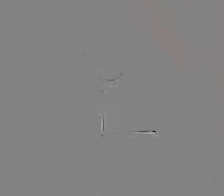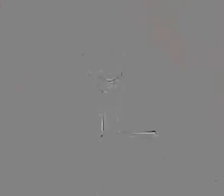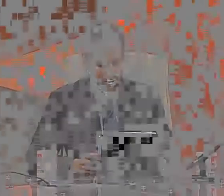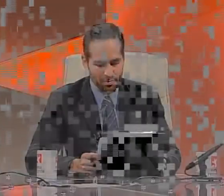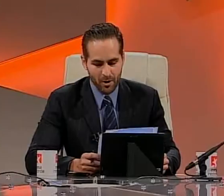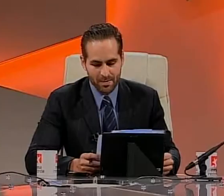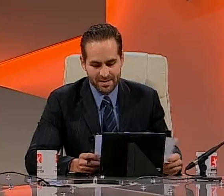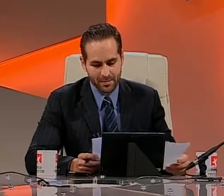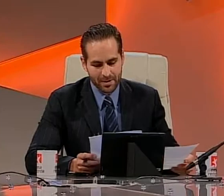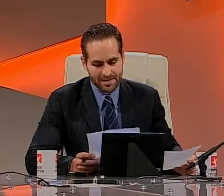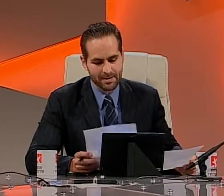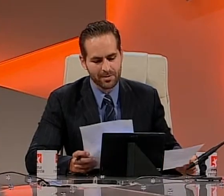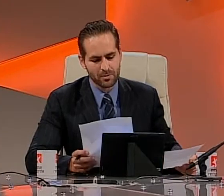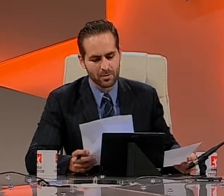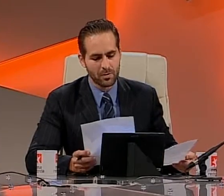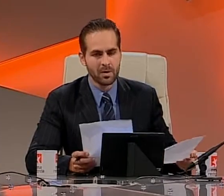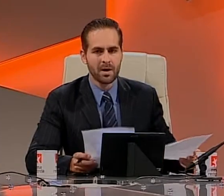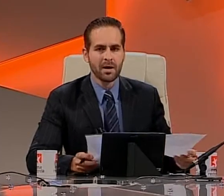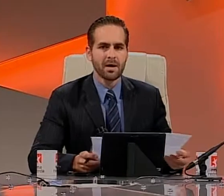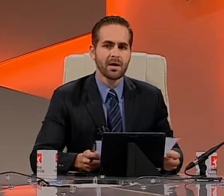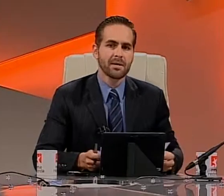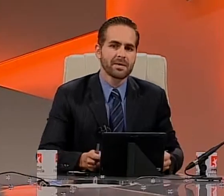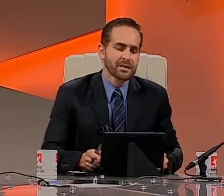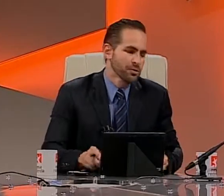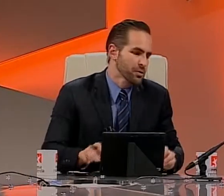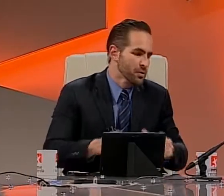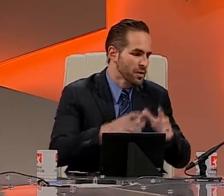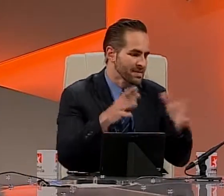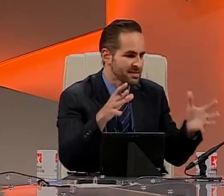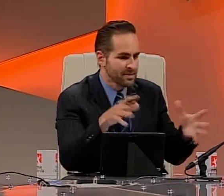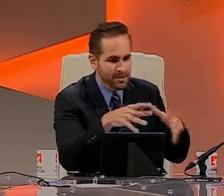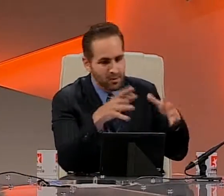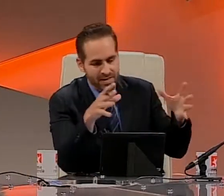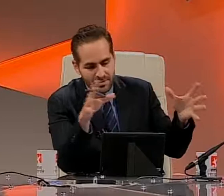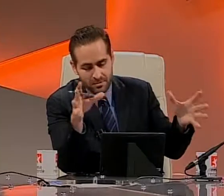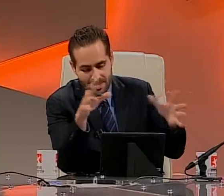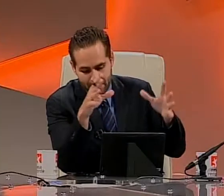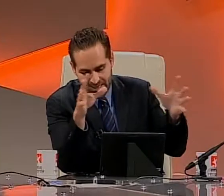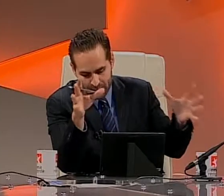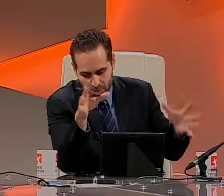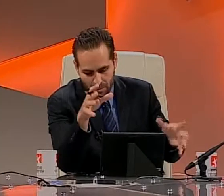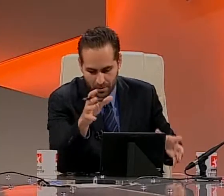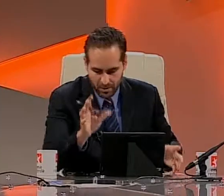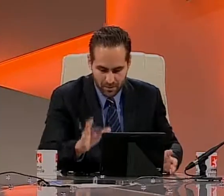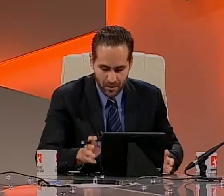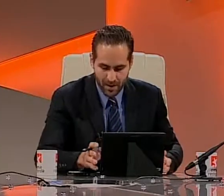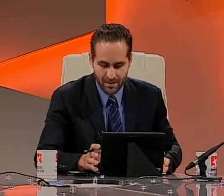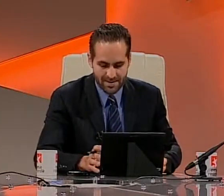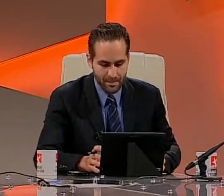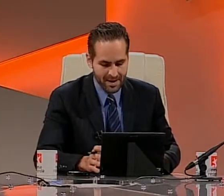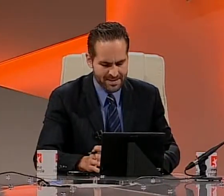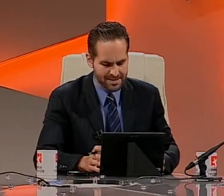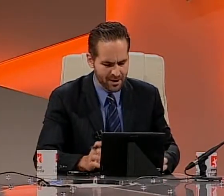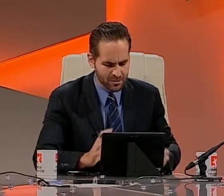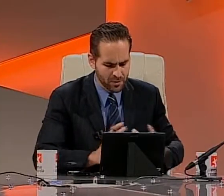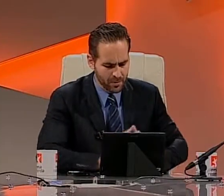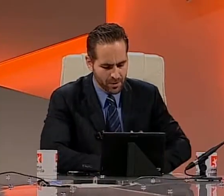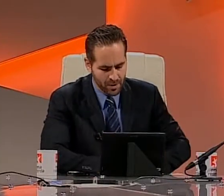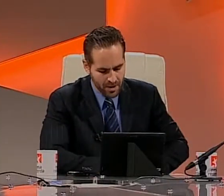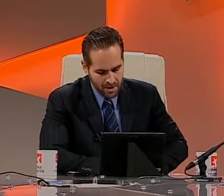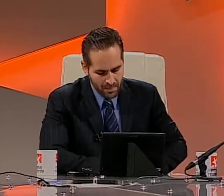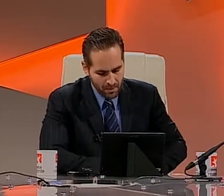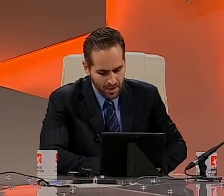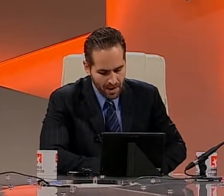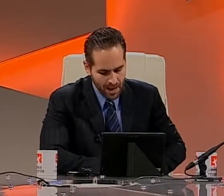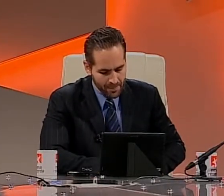Dale. Ahora, Lázaro, vamos a comenzar por este veto migratorio, que uno lo dice así, veto migratorio, bueno, pues ciudadanos de 6 países en Estados Unidos,